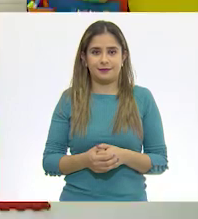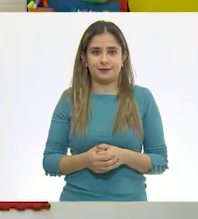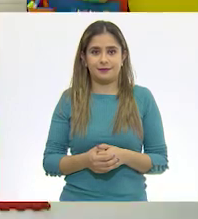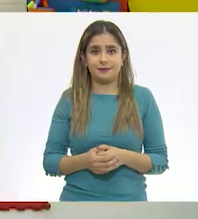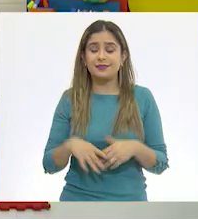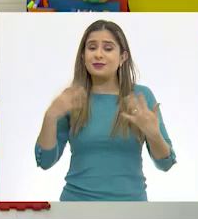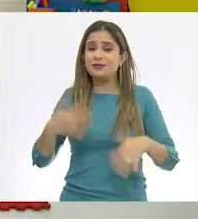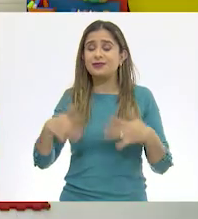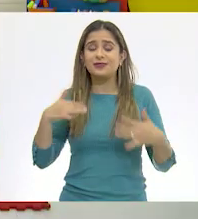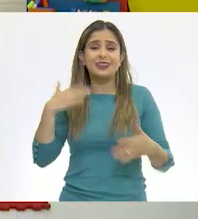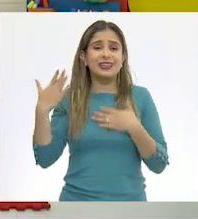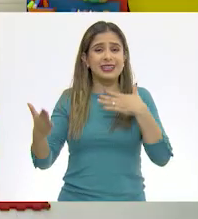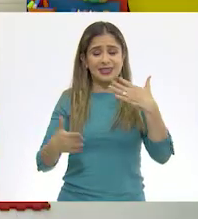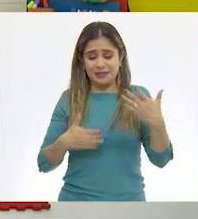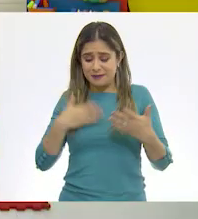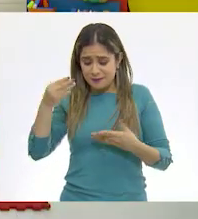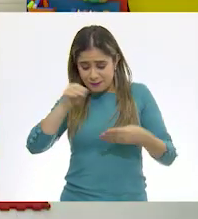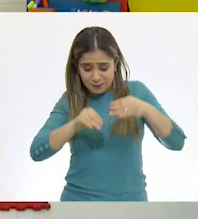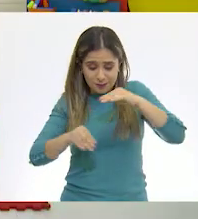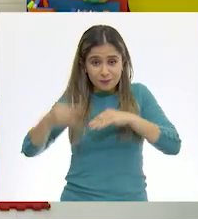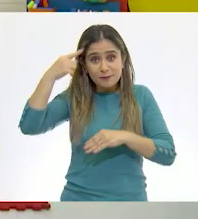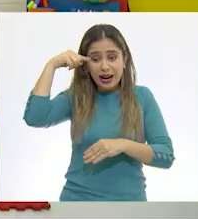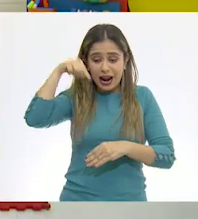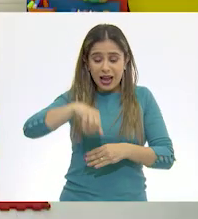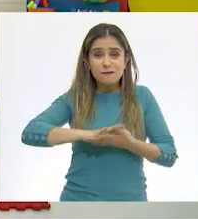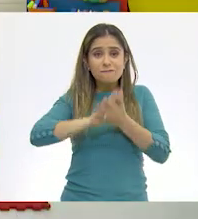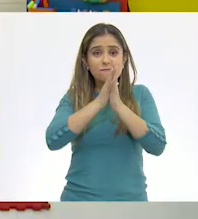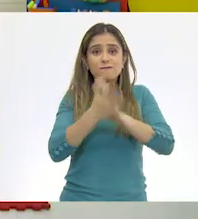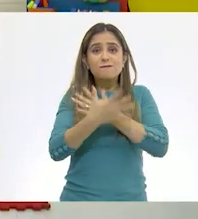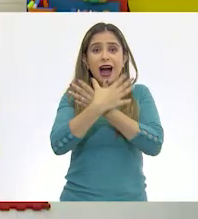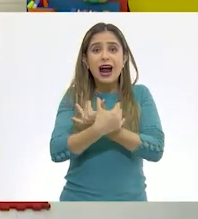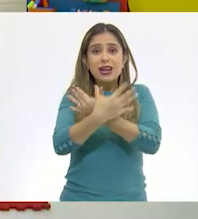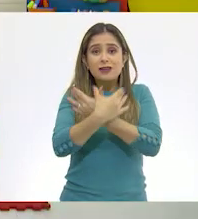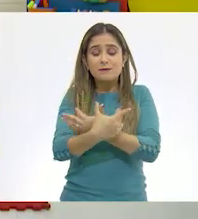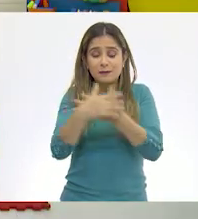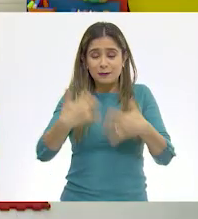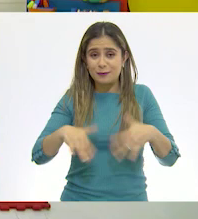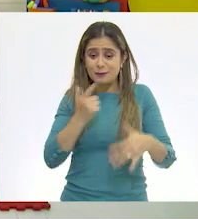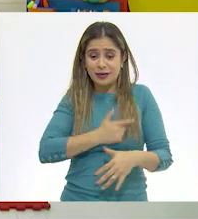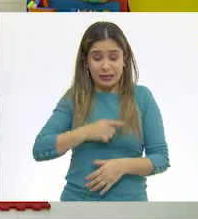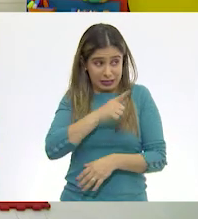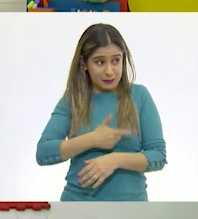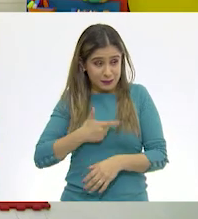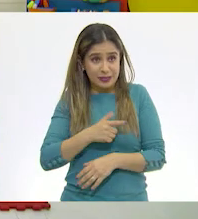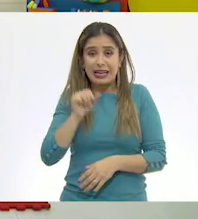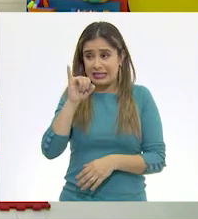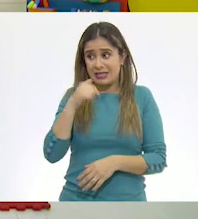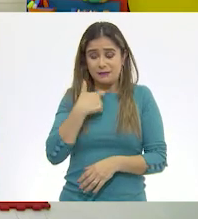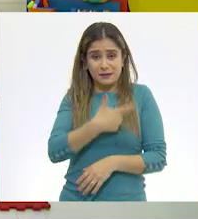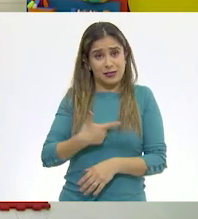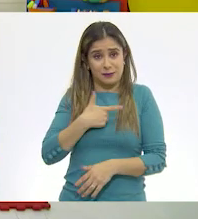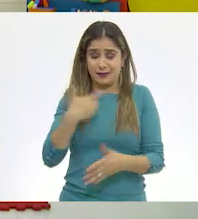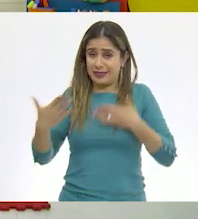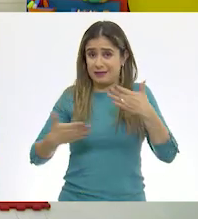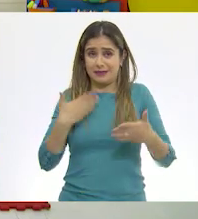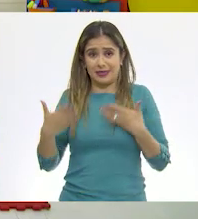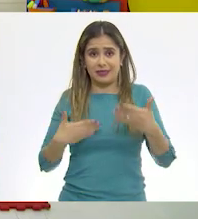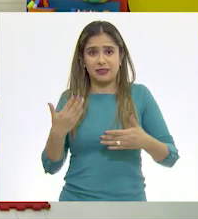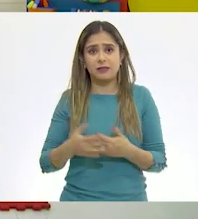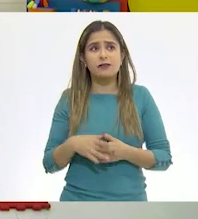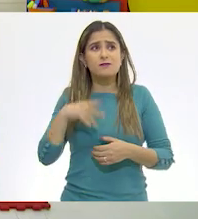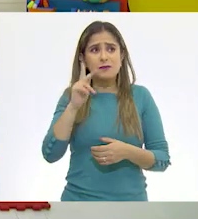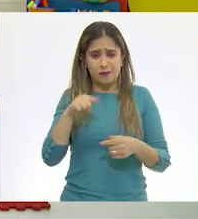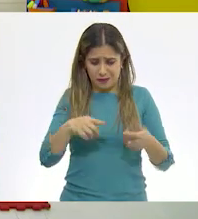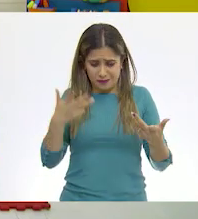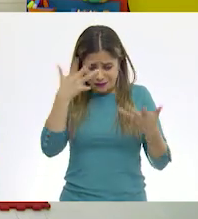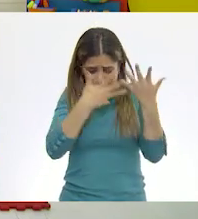Está muy divertida hacer esta mariposa. ¿Sí te gusta? Sí me gusta, me divierte. Pero aquí ya me